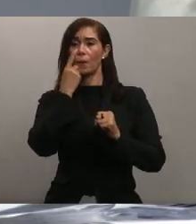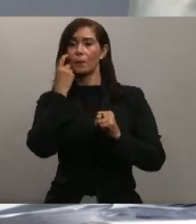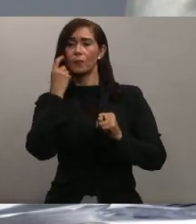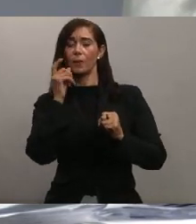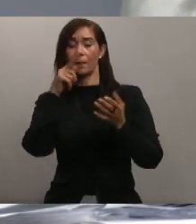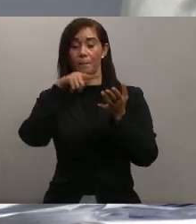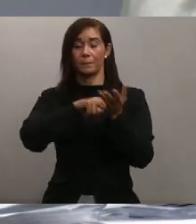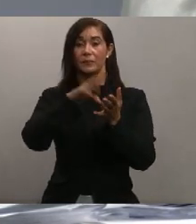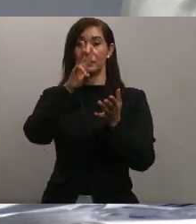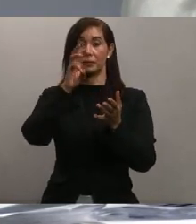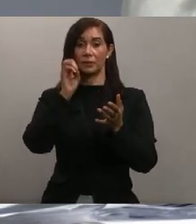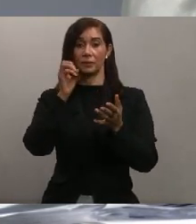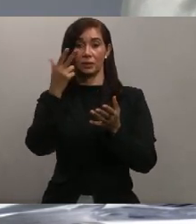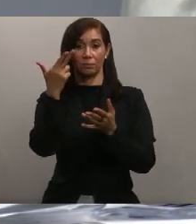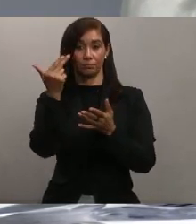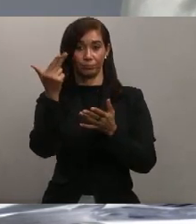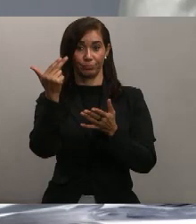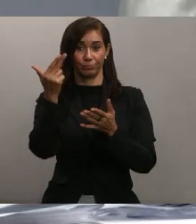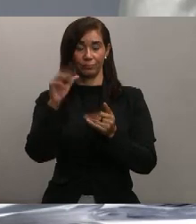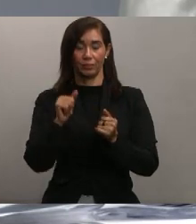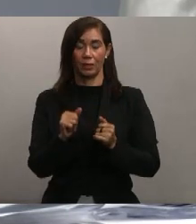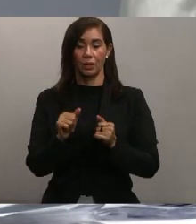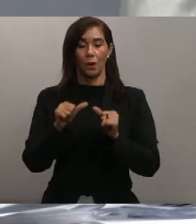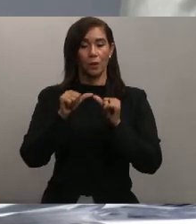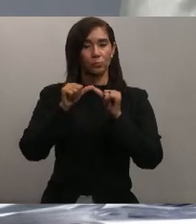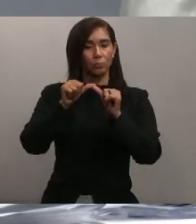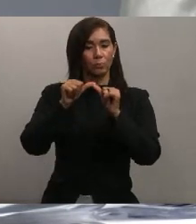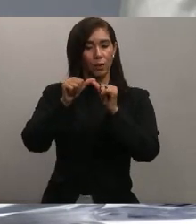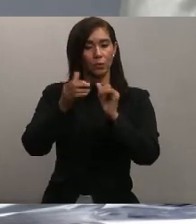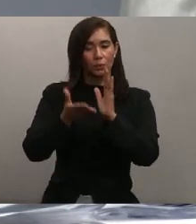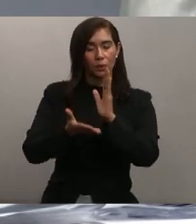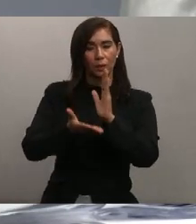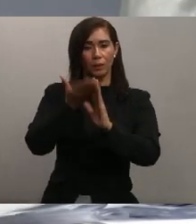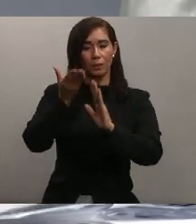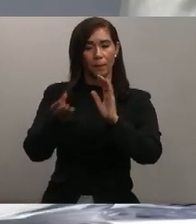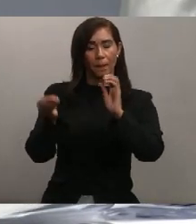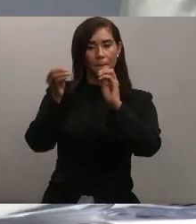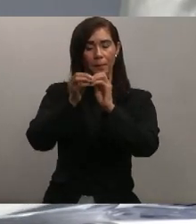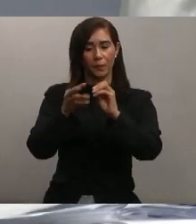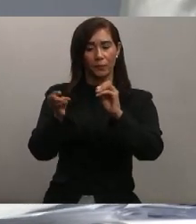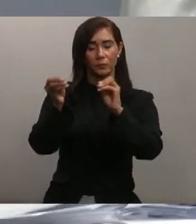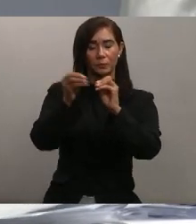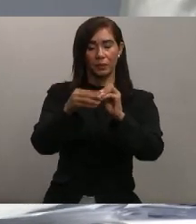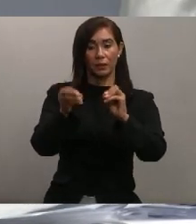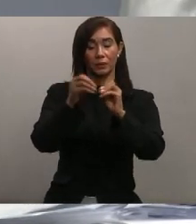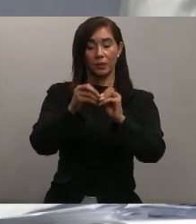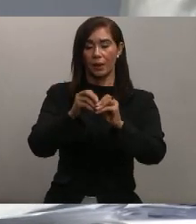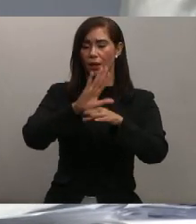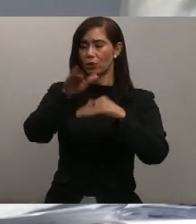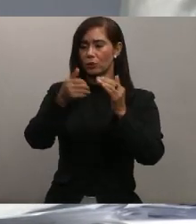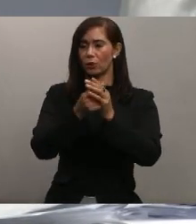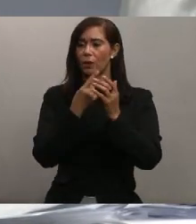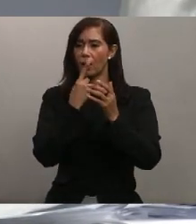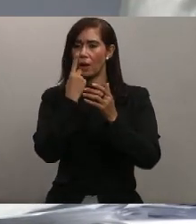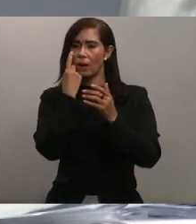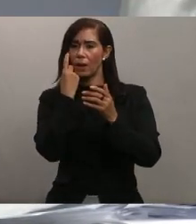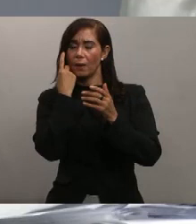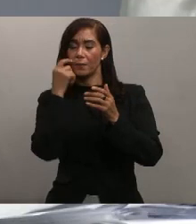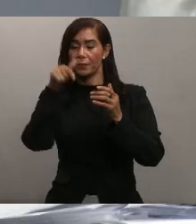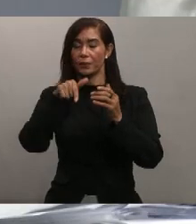1.613 pruebas. Vamos incrementando el número de pruebas que vamos realizando en el país diariamente.